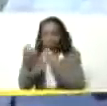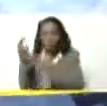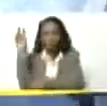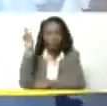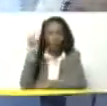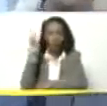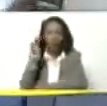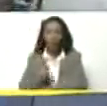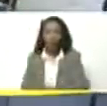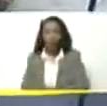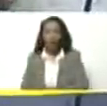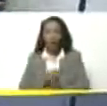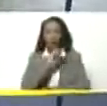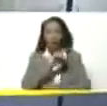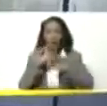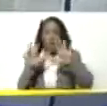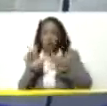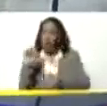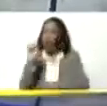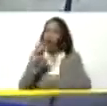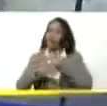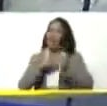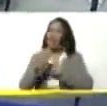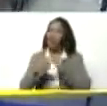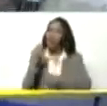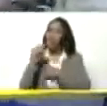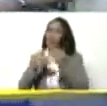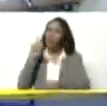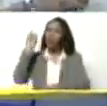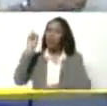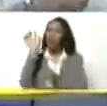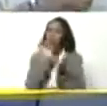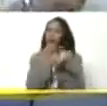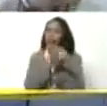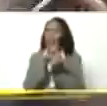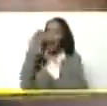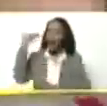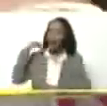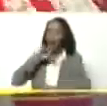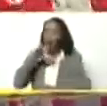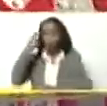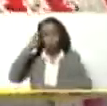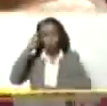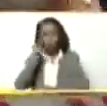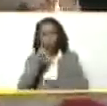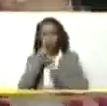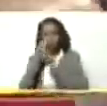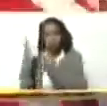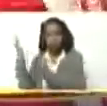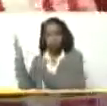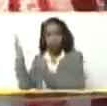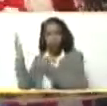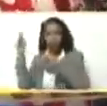año 2018 no la hacíamos, que la hicimos en Margarita. Sí, señor. Mira qué belleza, pues.